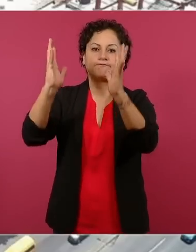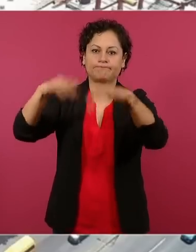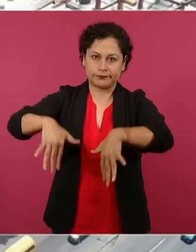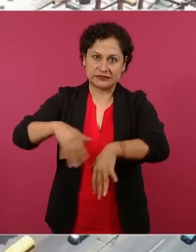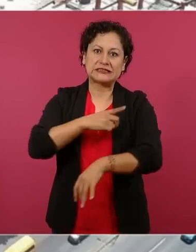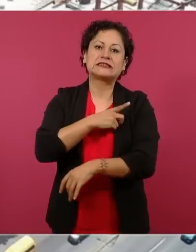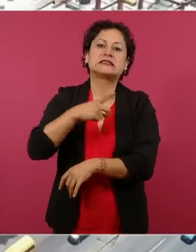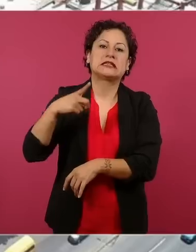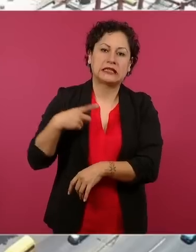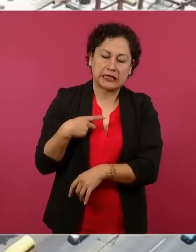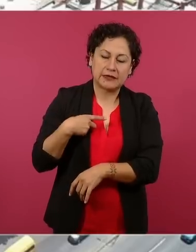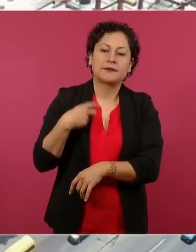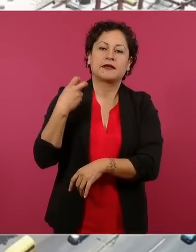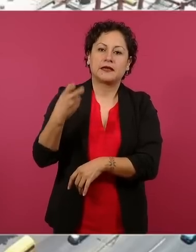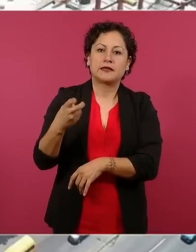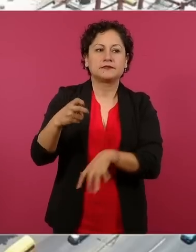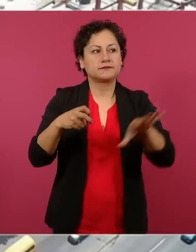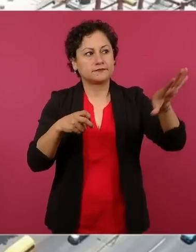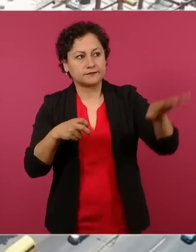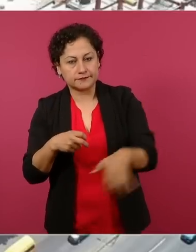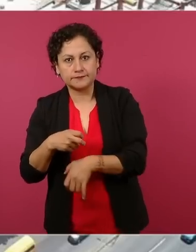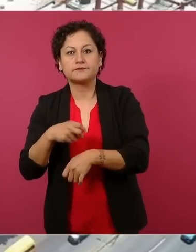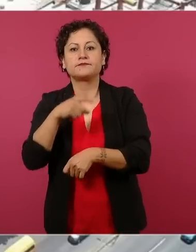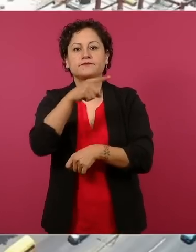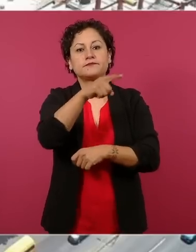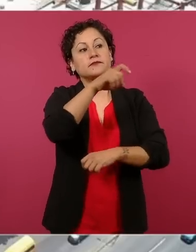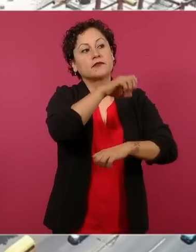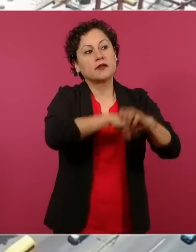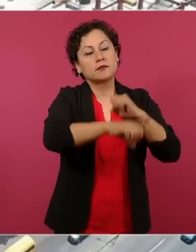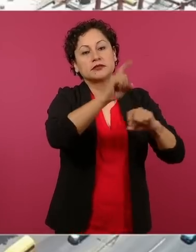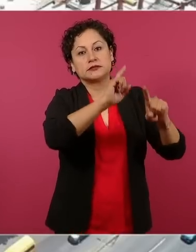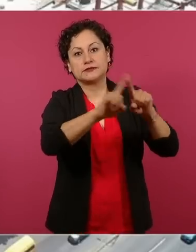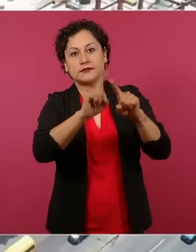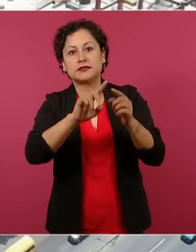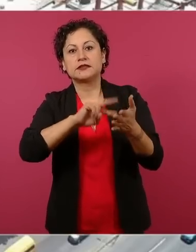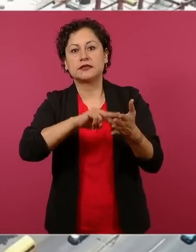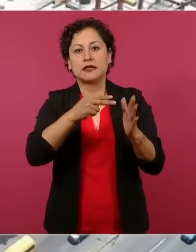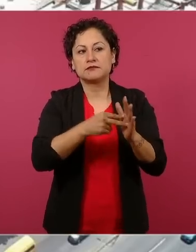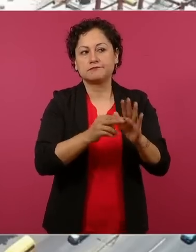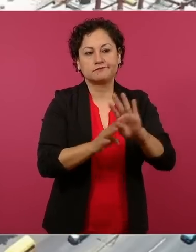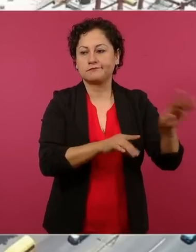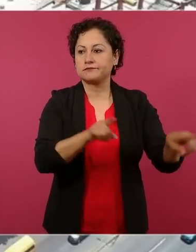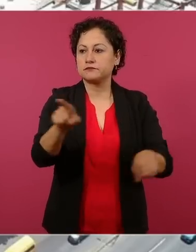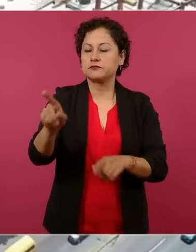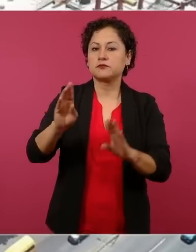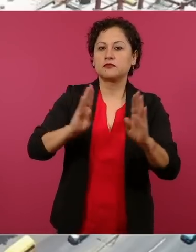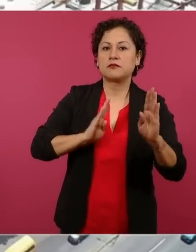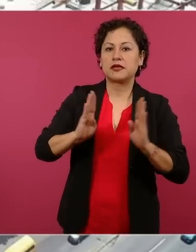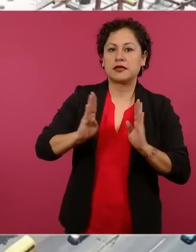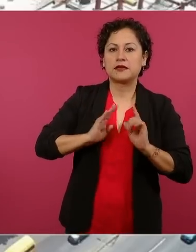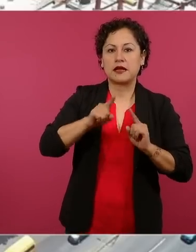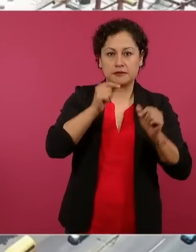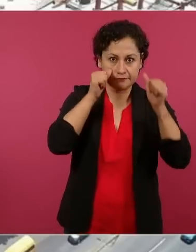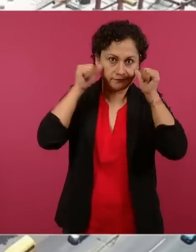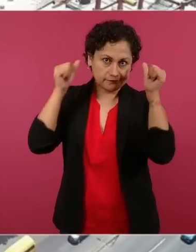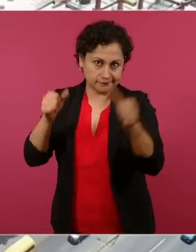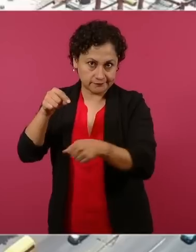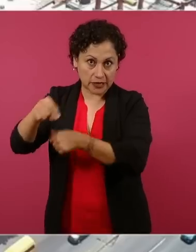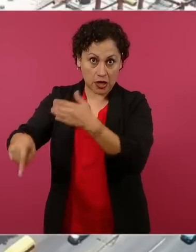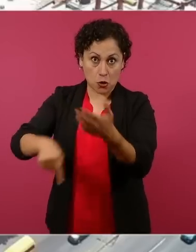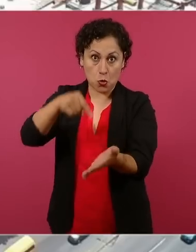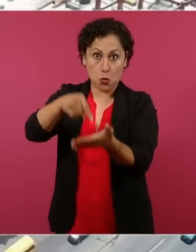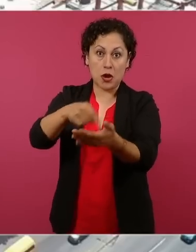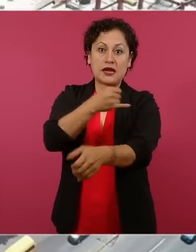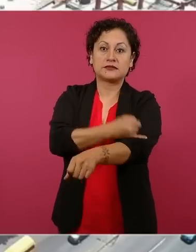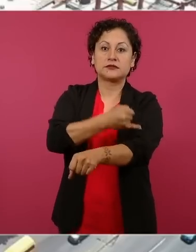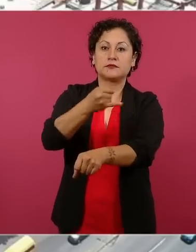compleja y para eso llamamos a los mejores, los ingenieros militares, para que se hicieran cargo ahí en Iztapalapa, al lado